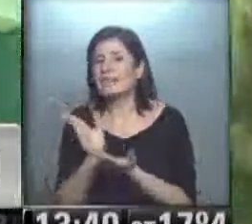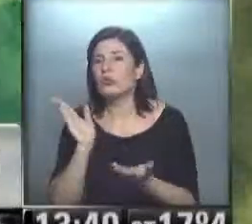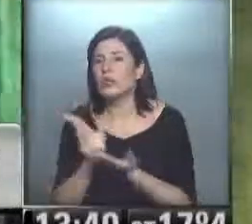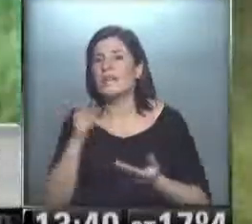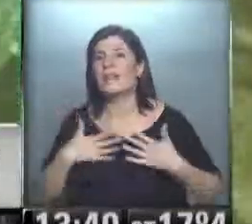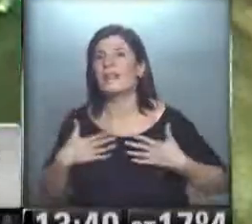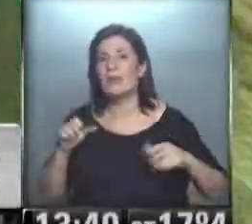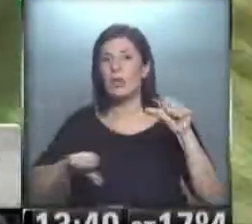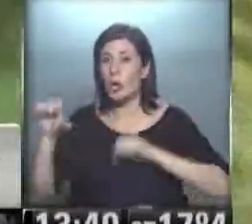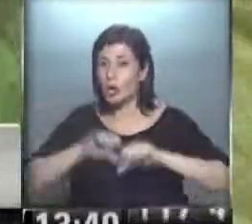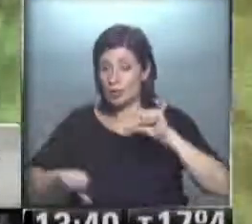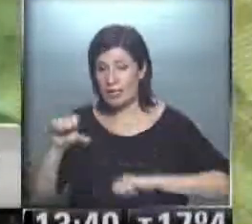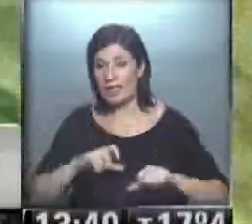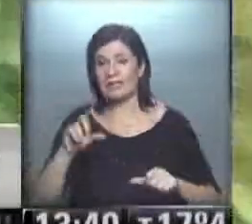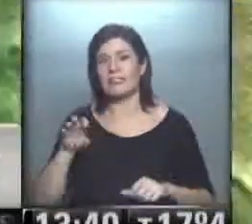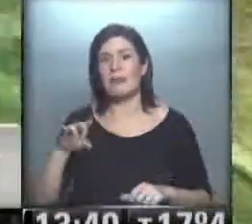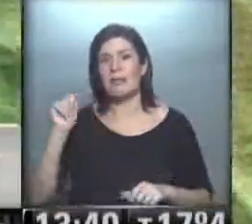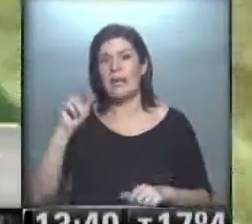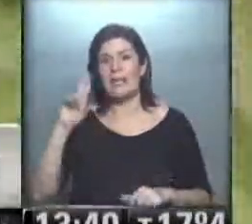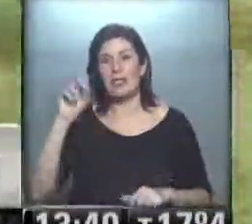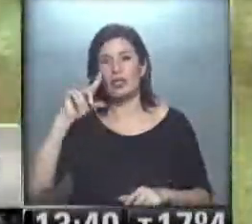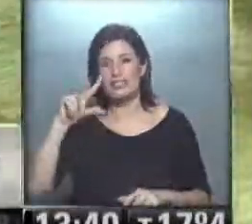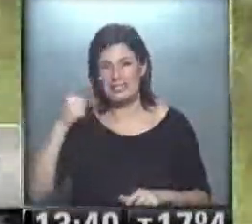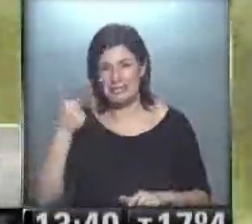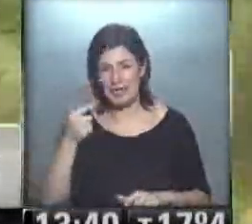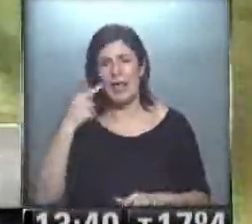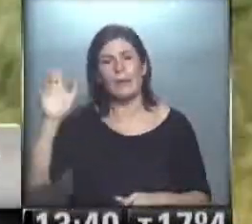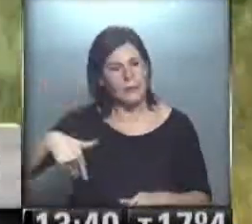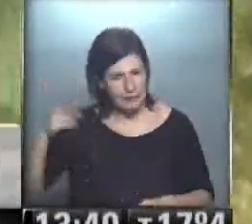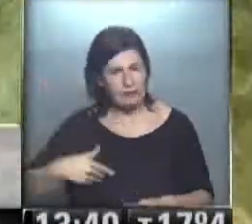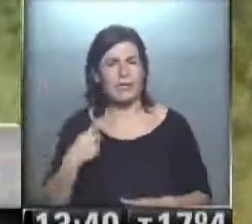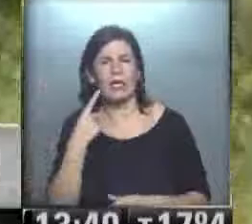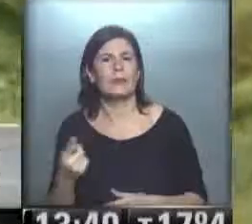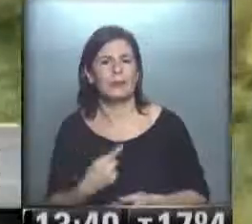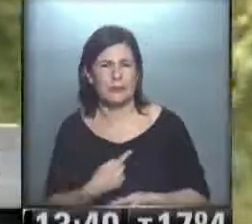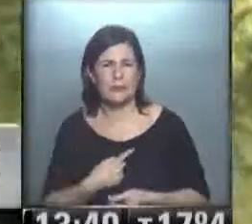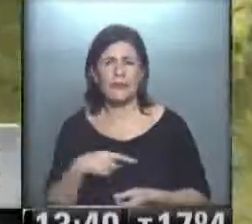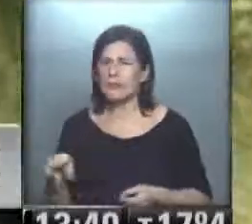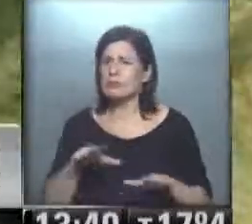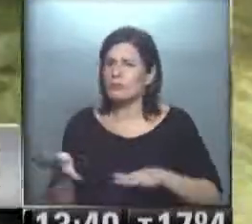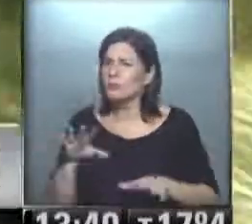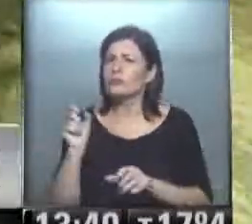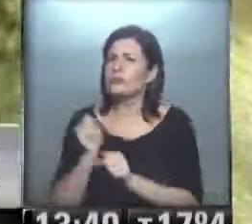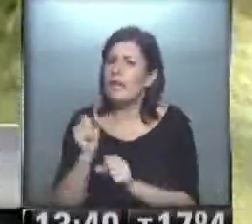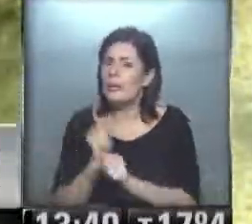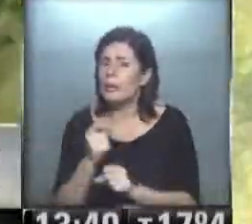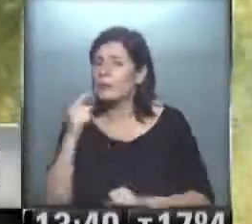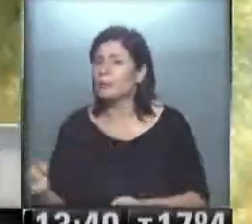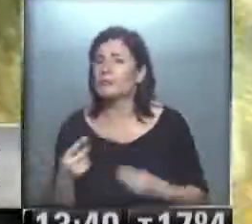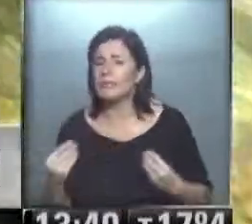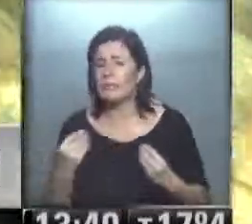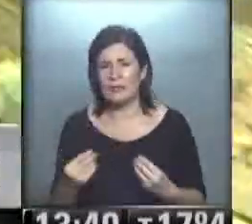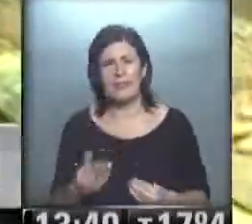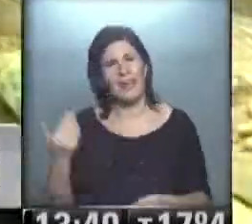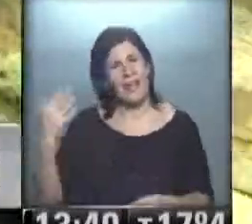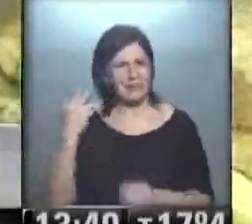una experiencia genial. Vení, Caro, como para poder desarrollar su actividad. Y le vamos a preguntar, en principio, yo ya